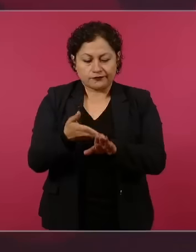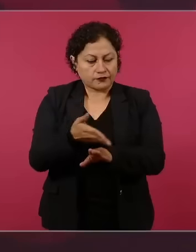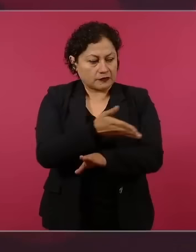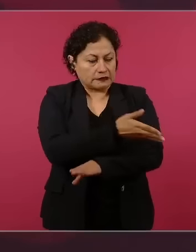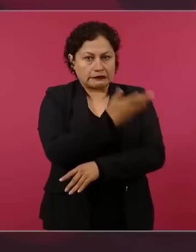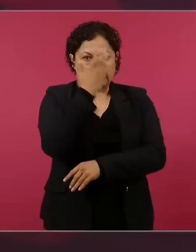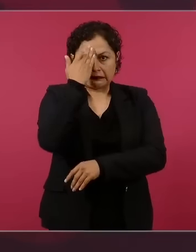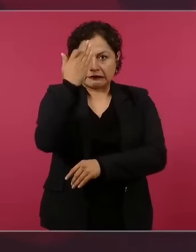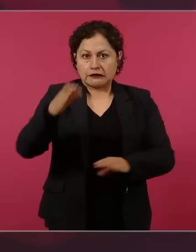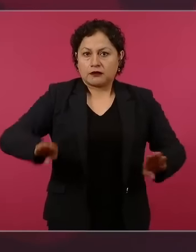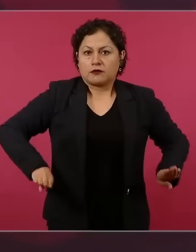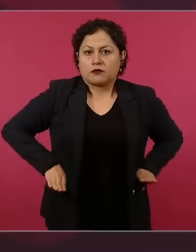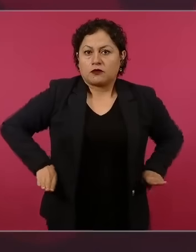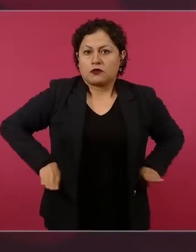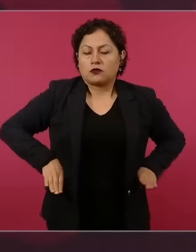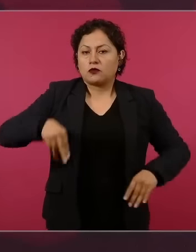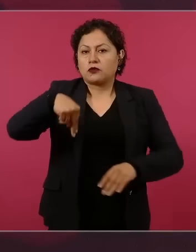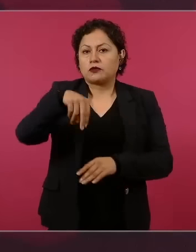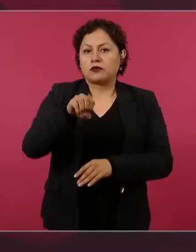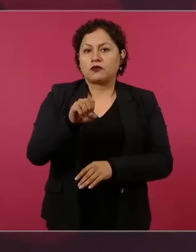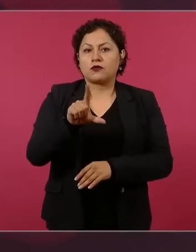para que el trabajador